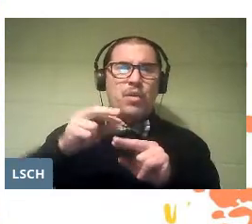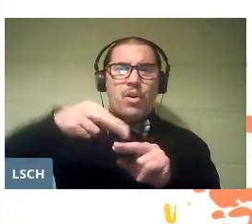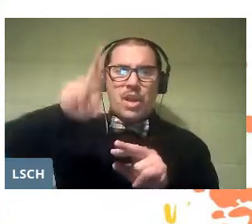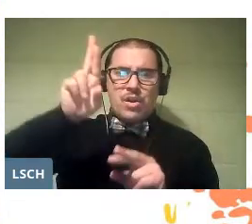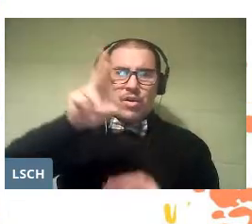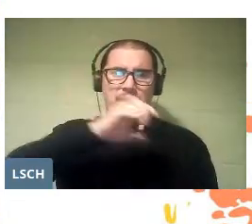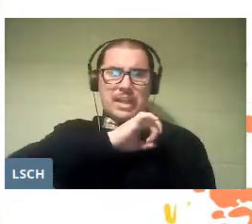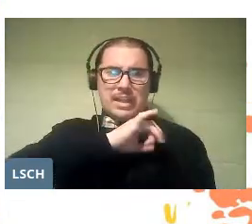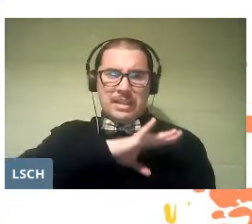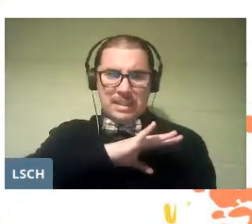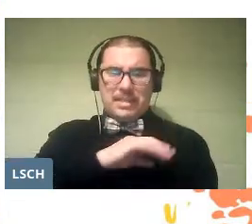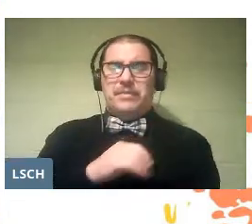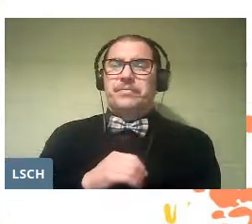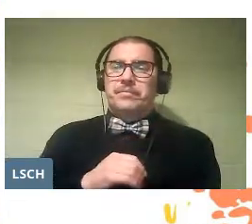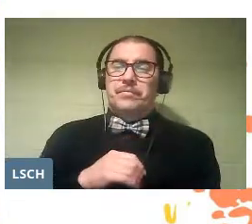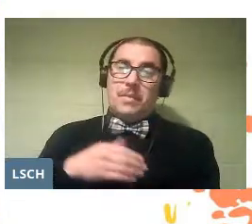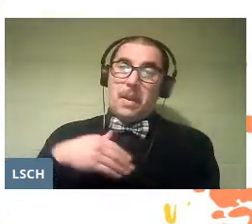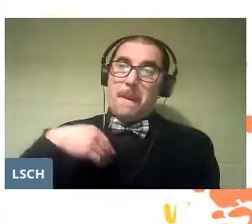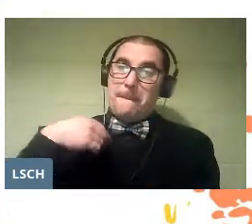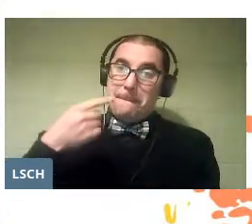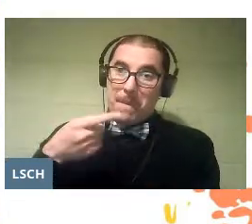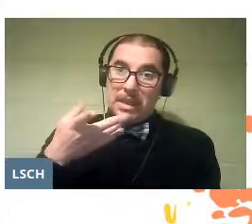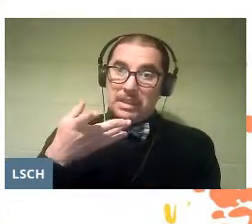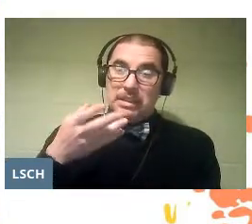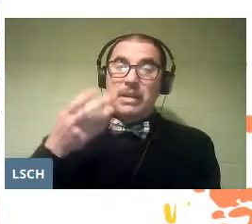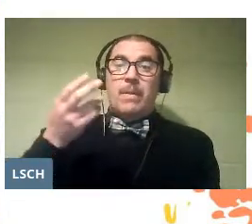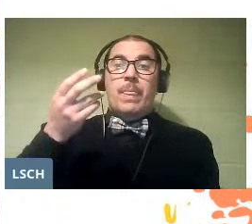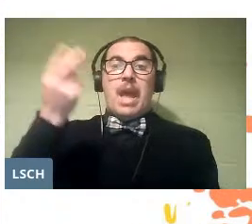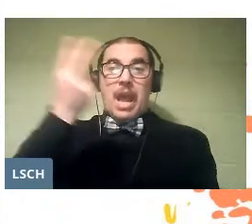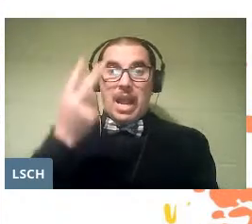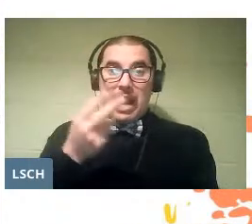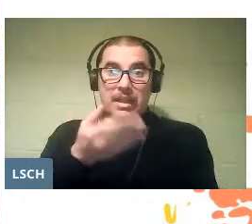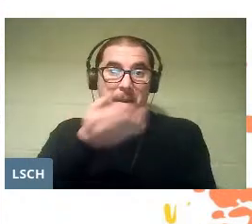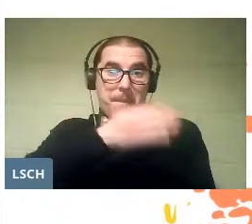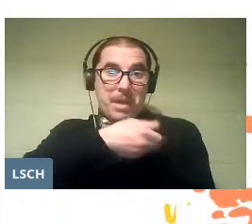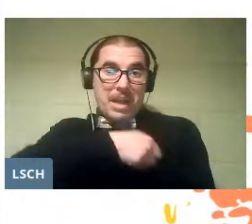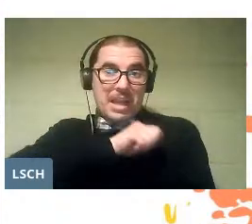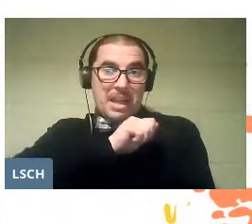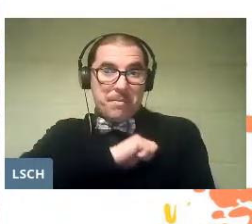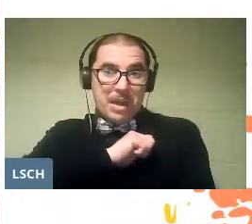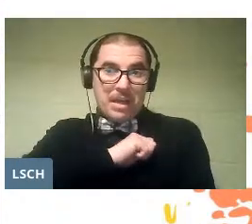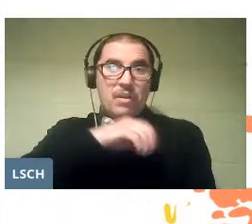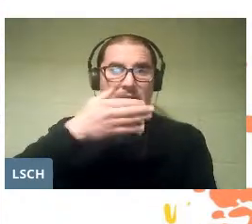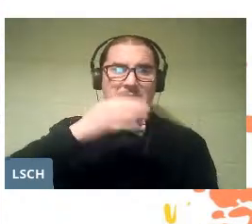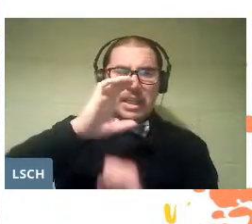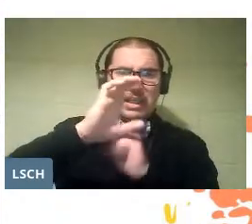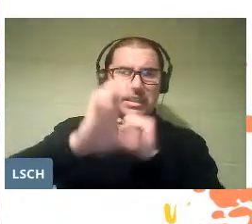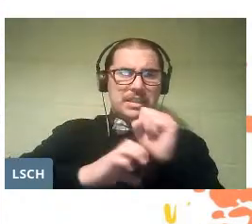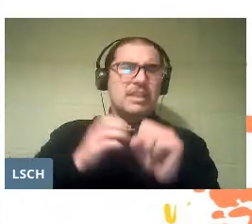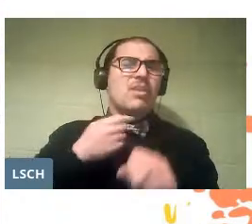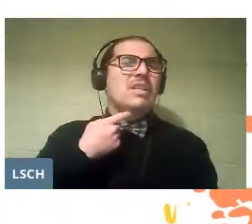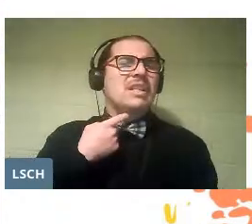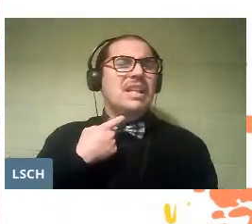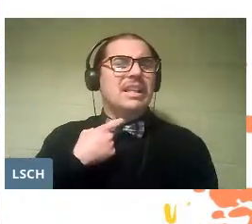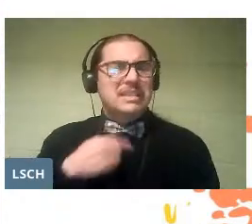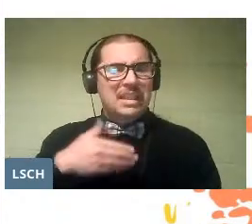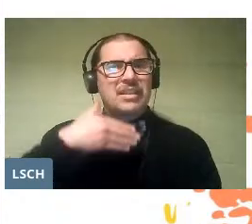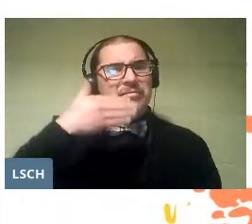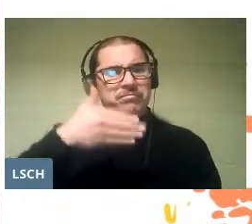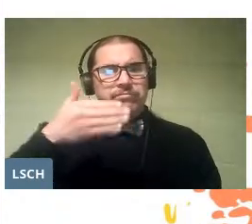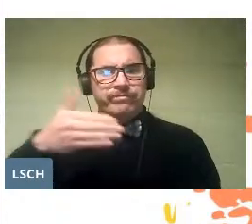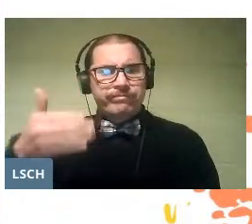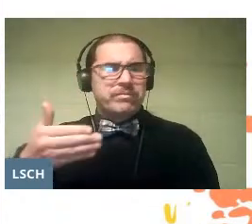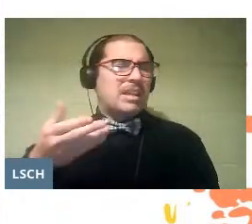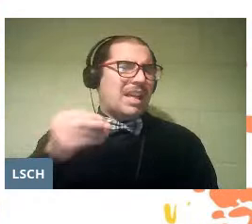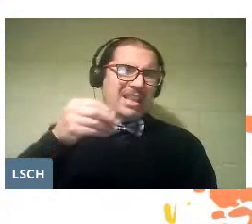ser parte al mismo tiempo con el arte prehispánico en este ciclo tan interesante, en esta iniciativa